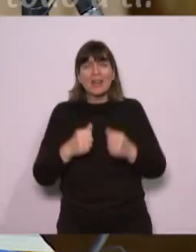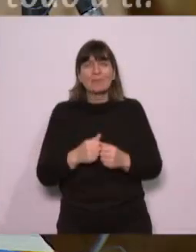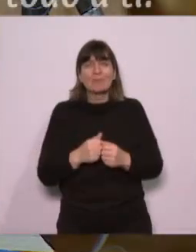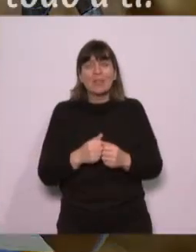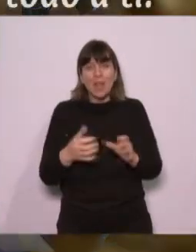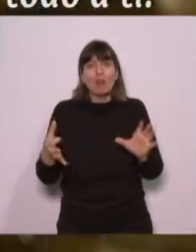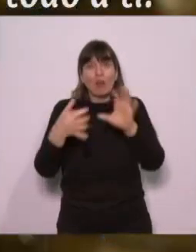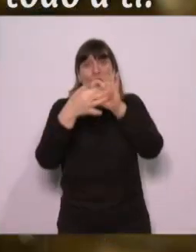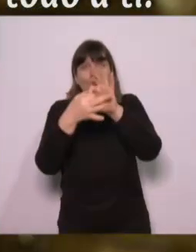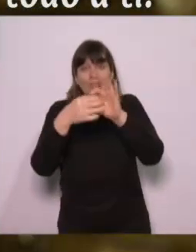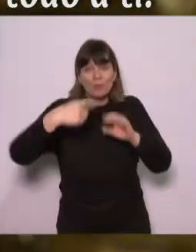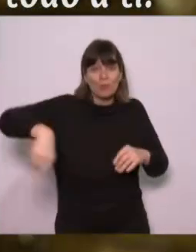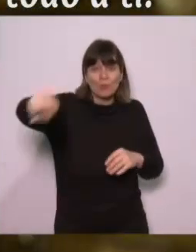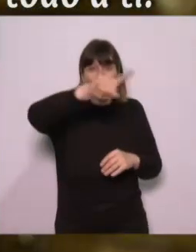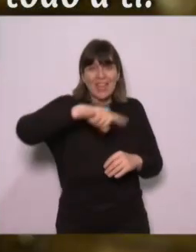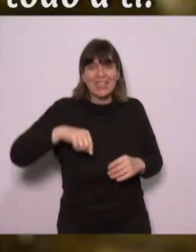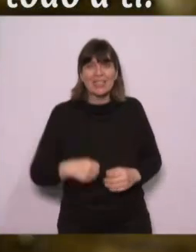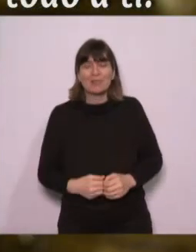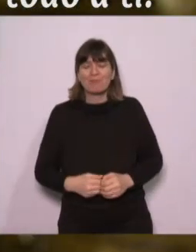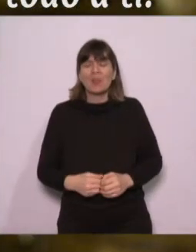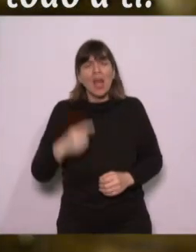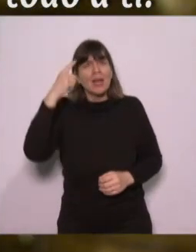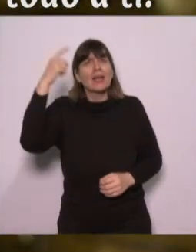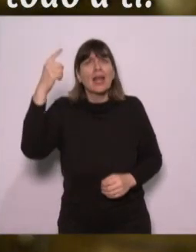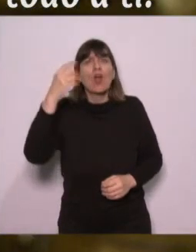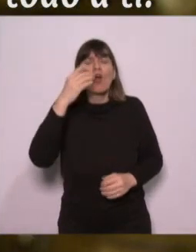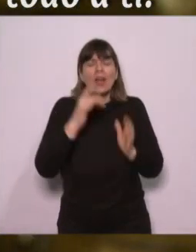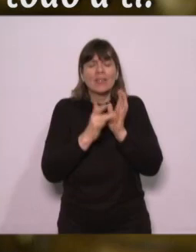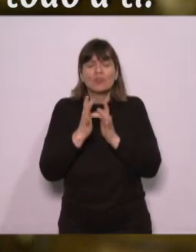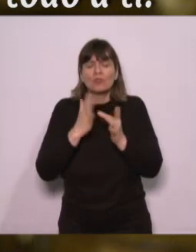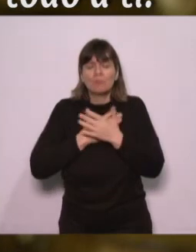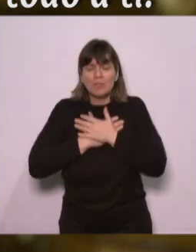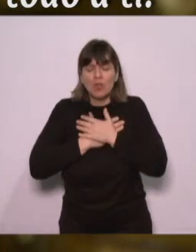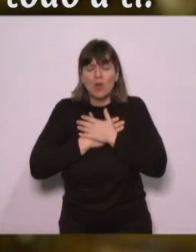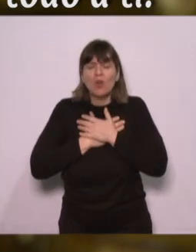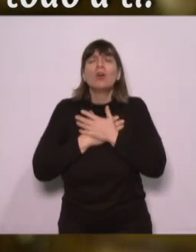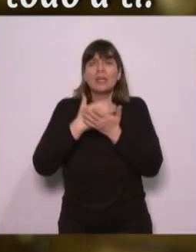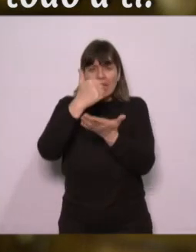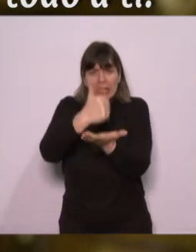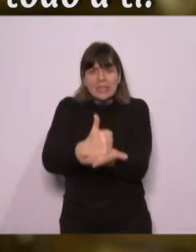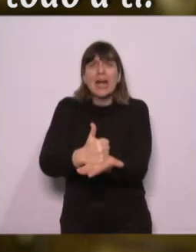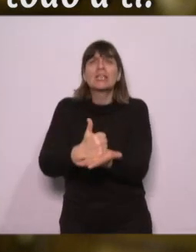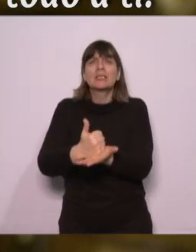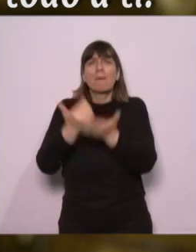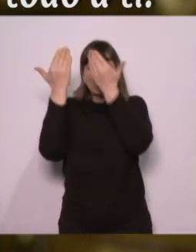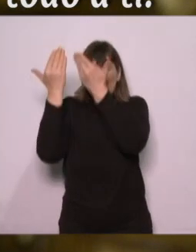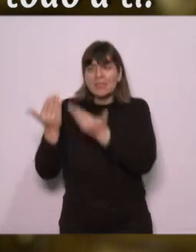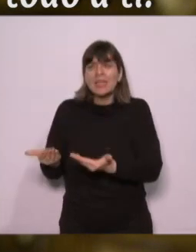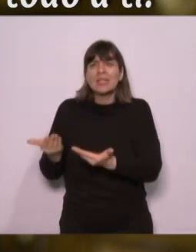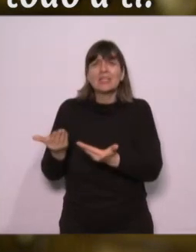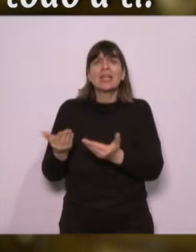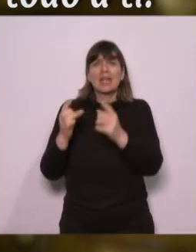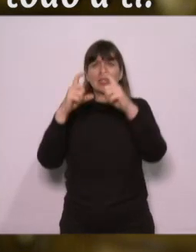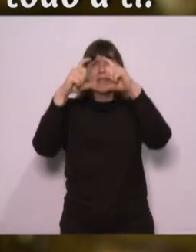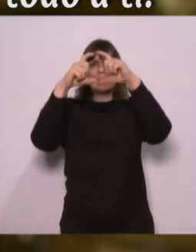ellos. Creo, Jesús mío, que estás realmente presente en el Santísimo Sacramento del